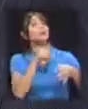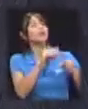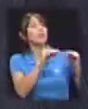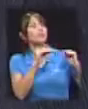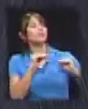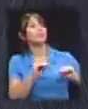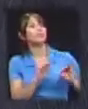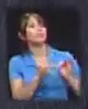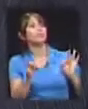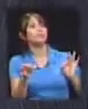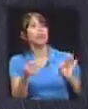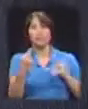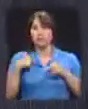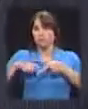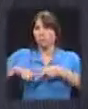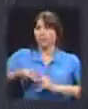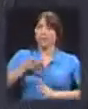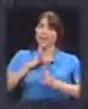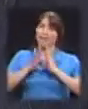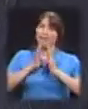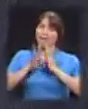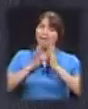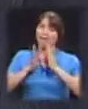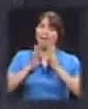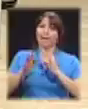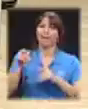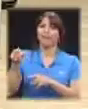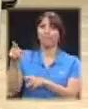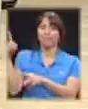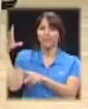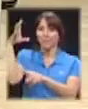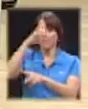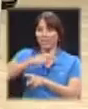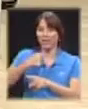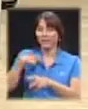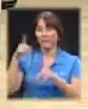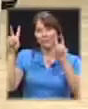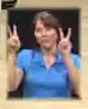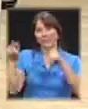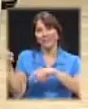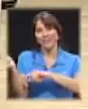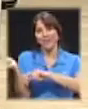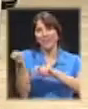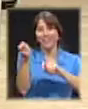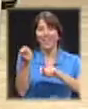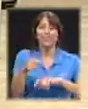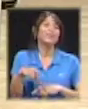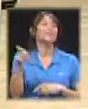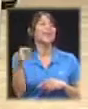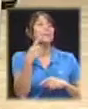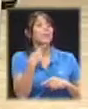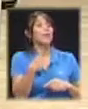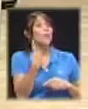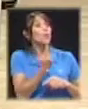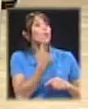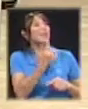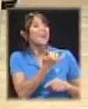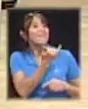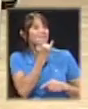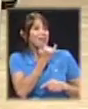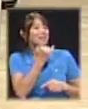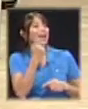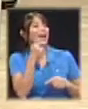cuenta, como decimos vulgarmente, que estaba bateando. Y me dice, mire, la única falla que yo le encontré en su tesis fue esa